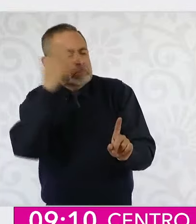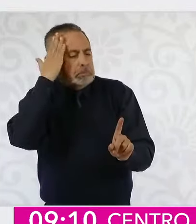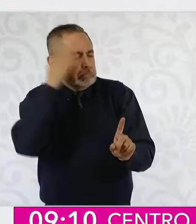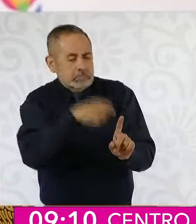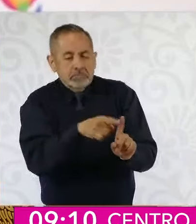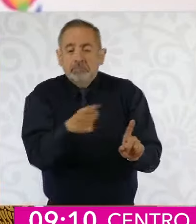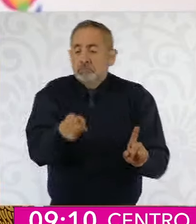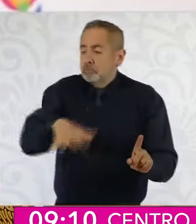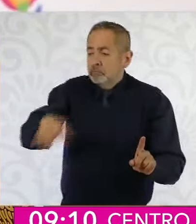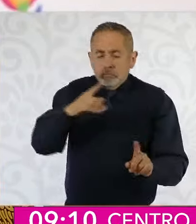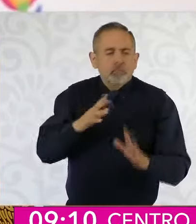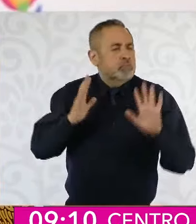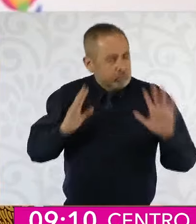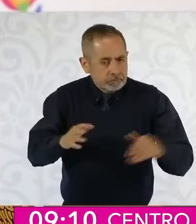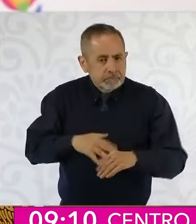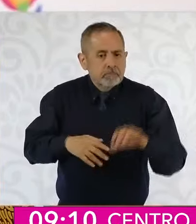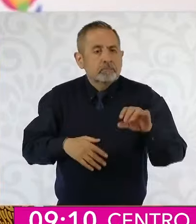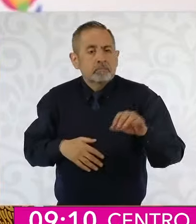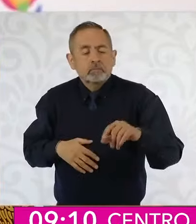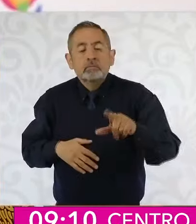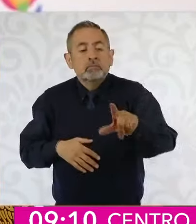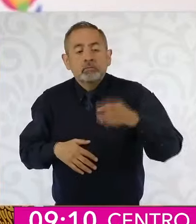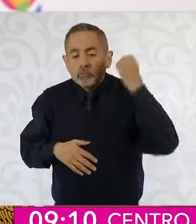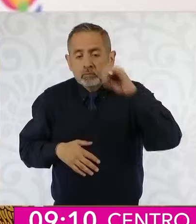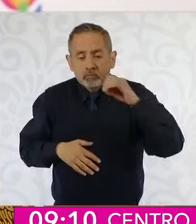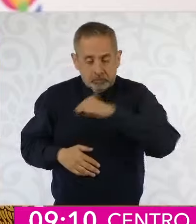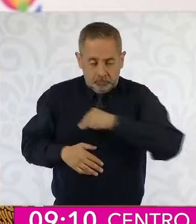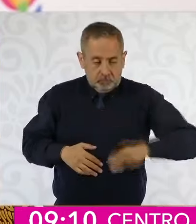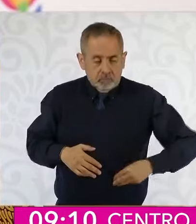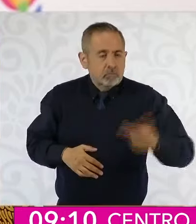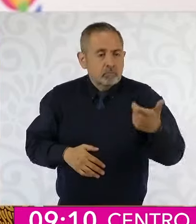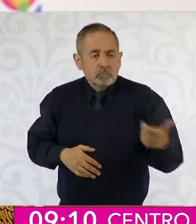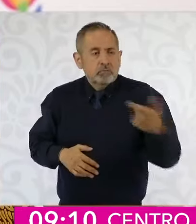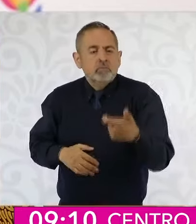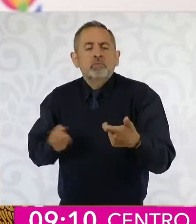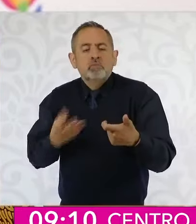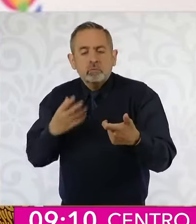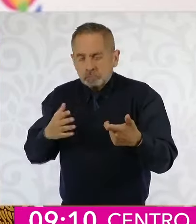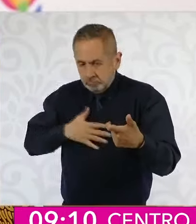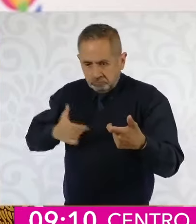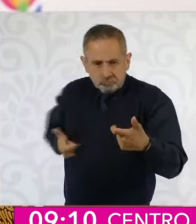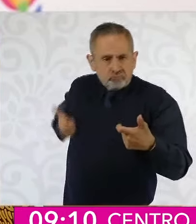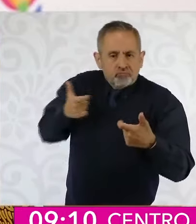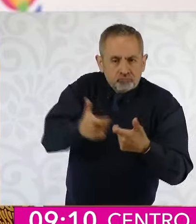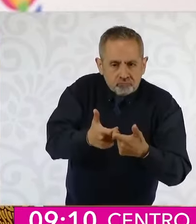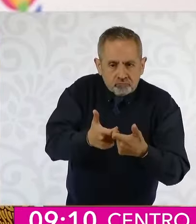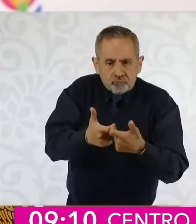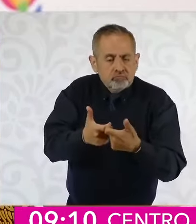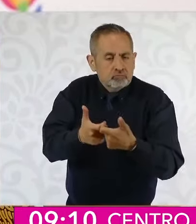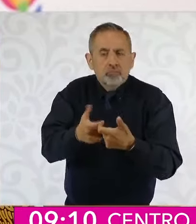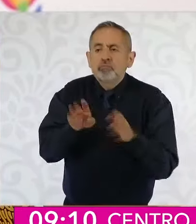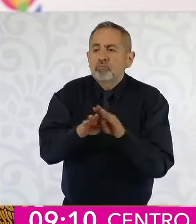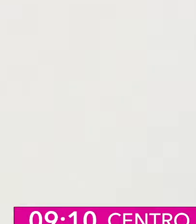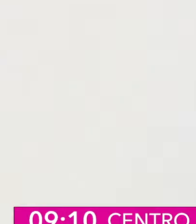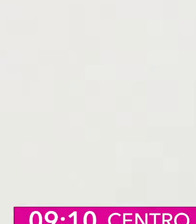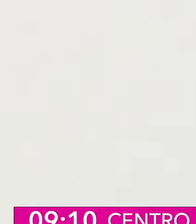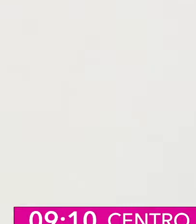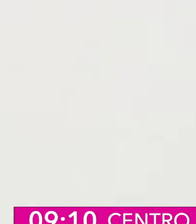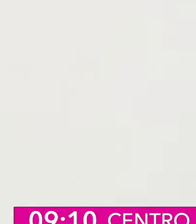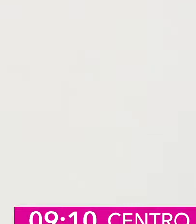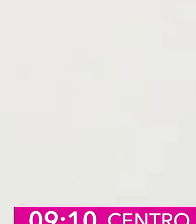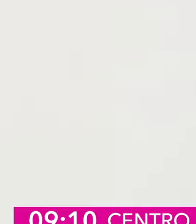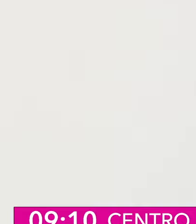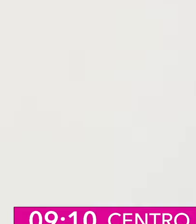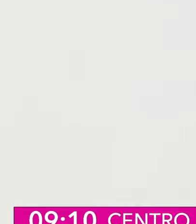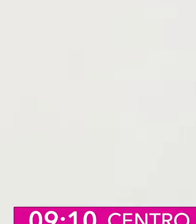municipal. Bueno, ¿cuánto le va a poner el municipio, por poco que sea su recurso? ¿Cuánto le va a poner el gobierno del estado? ¿Cuánto le